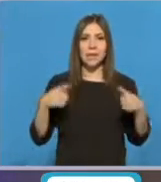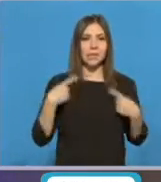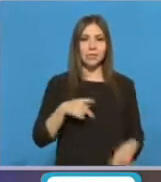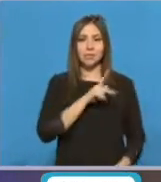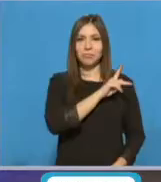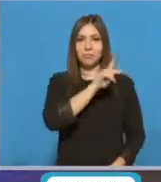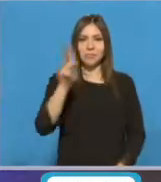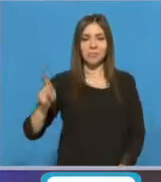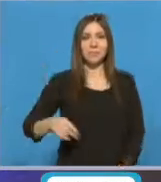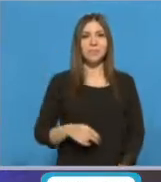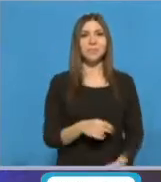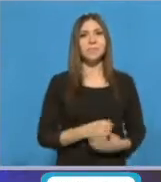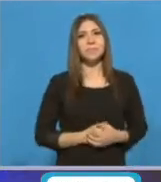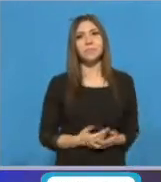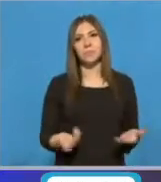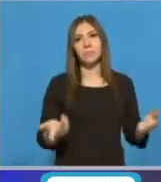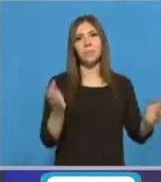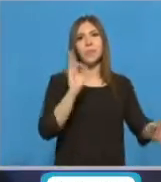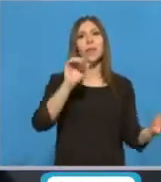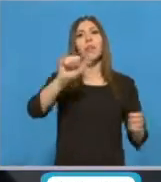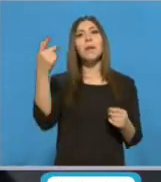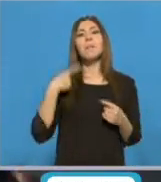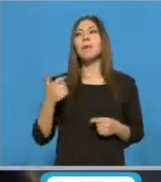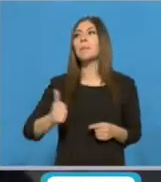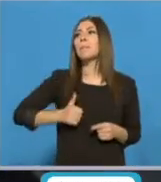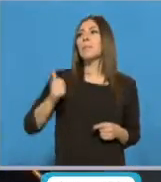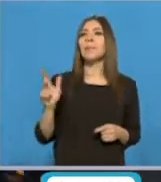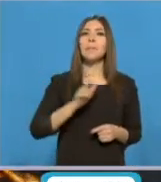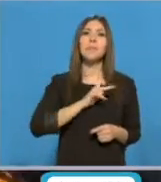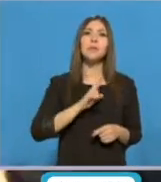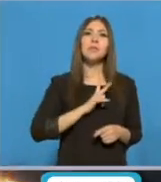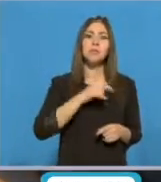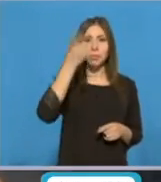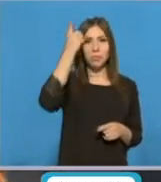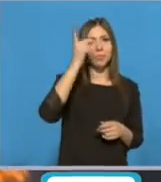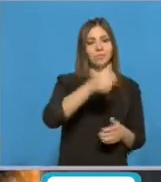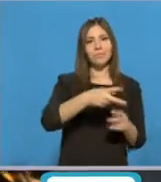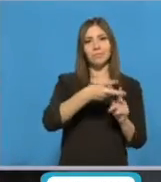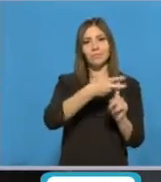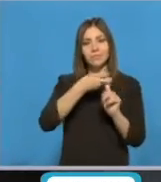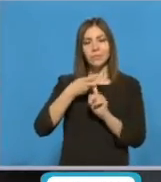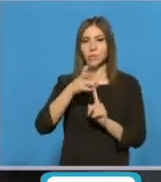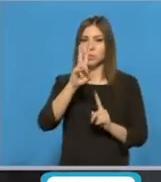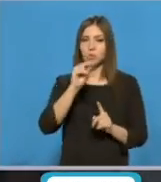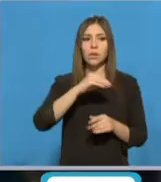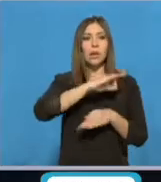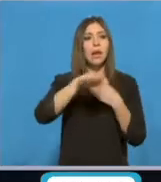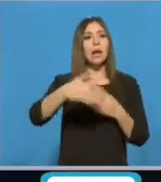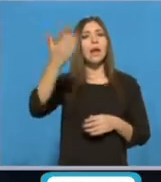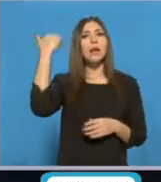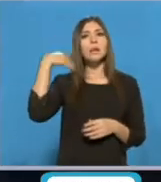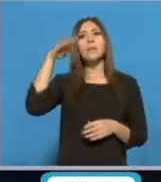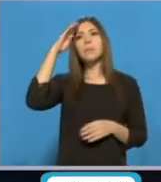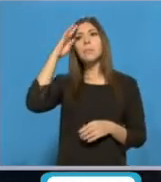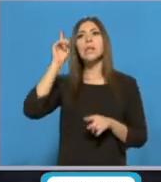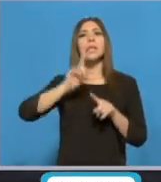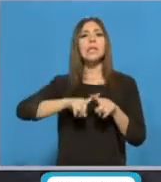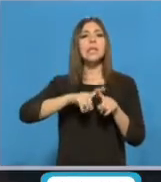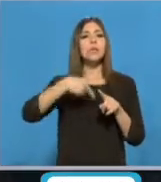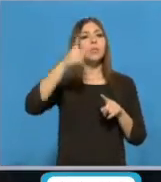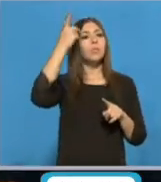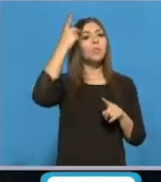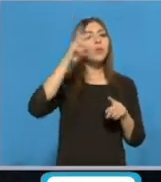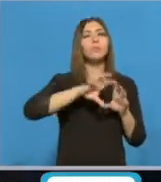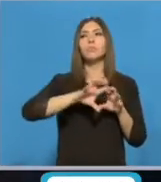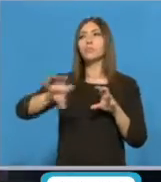humanidad. Oye, nada más eso nos faltaba, ¿no? Pero es que sí se estaba contemplando seriamente, o sea, ya quién se iba a repartir qué, ¿no? Ay,